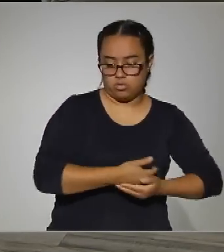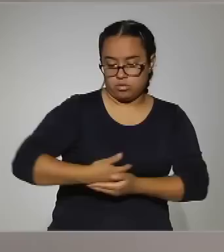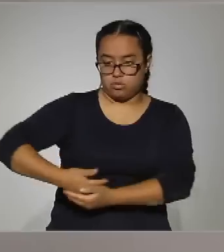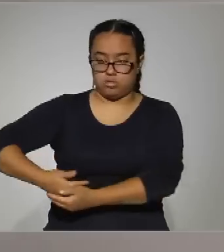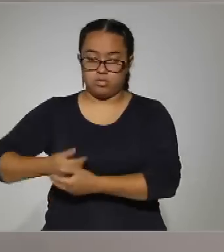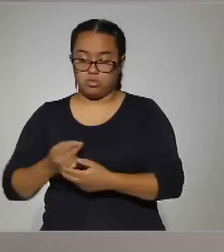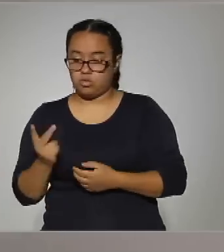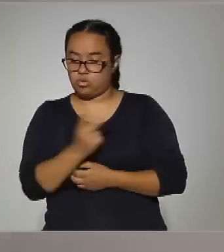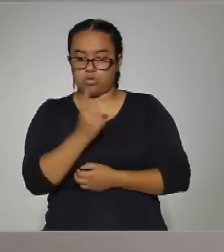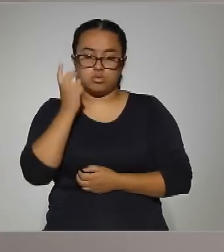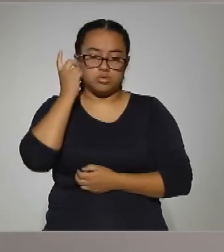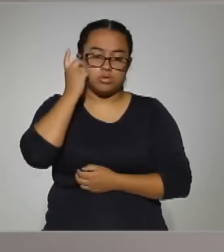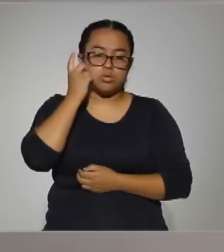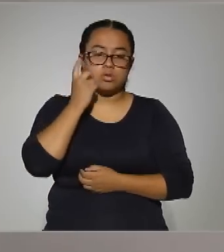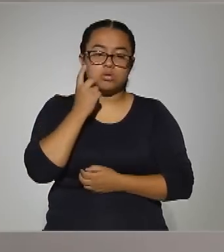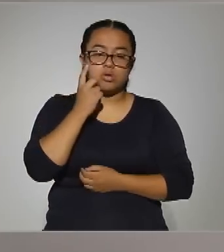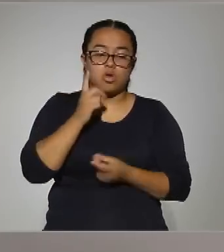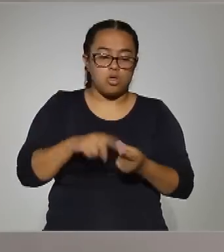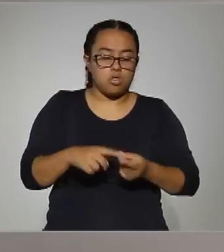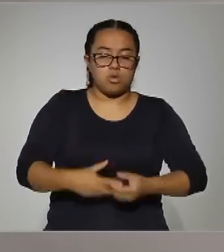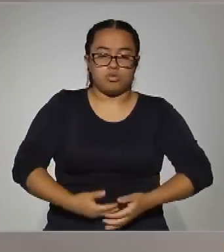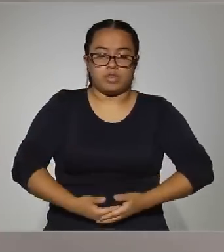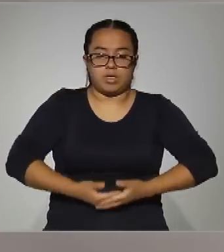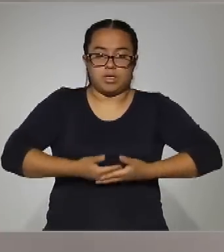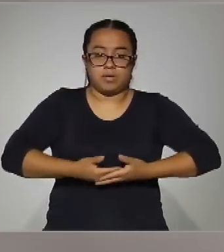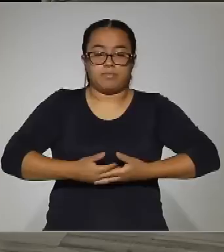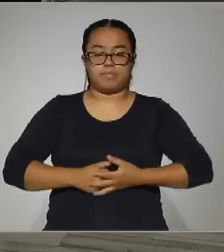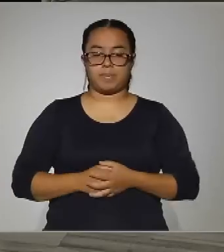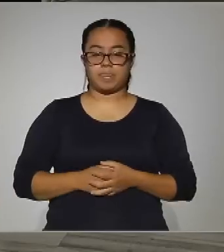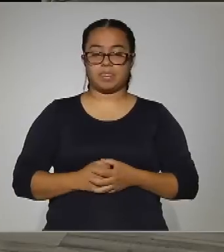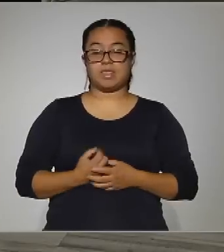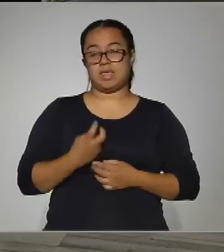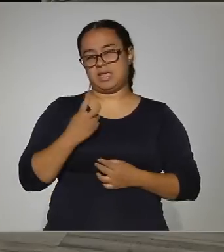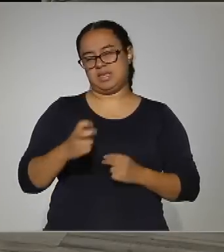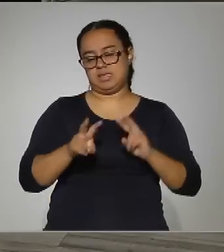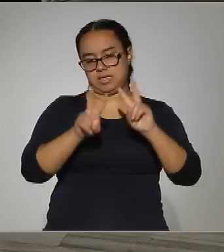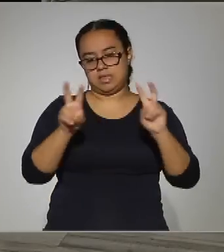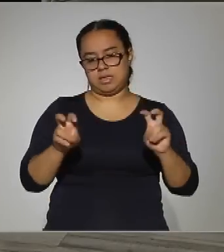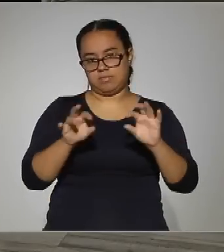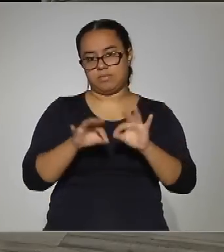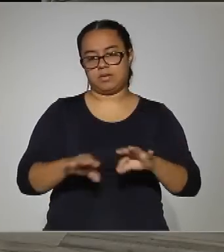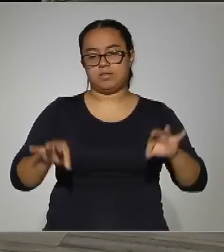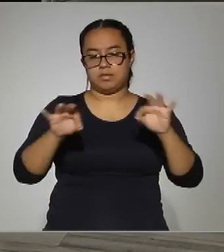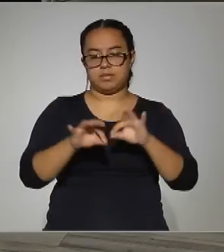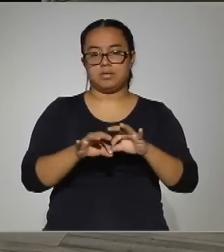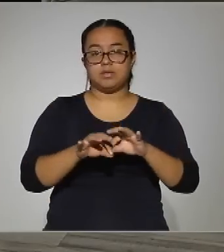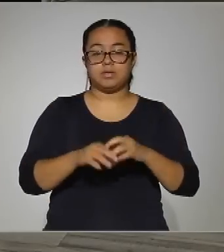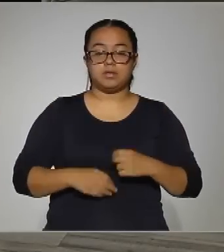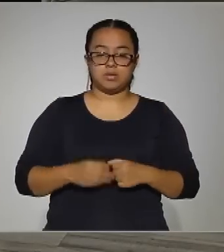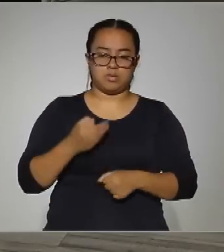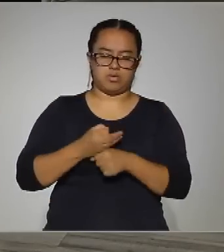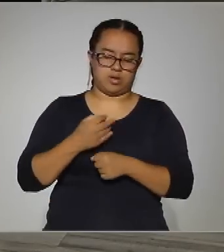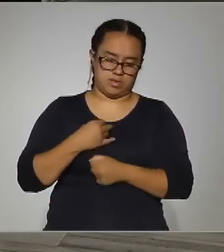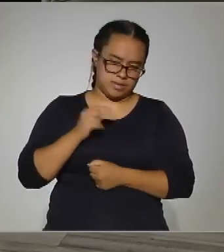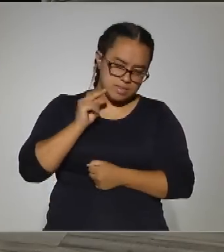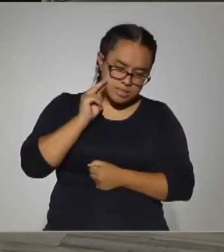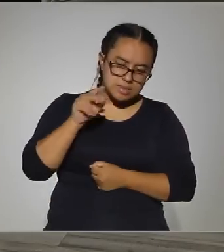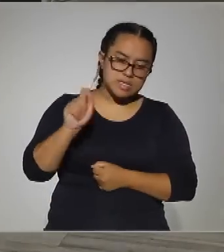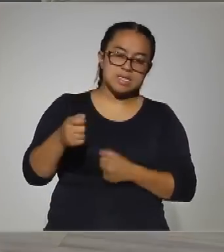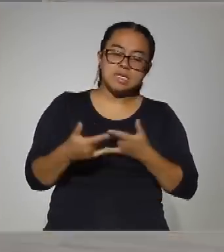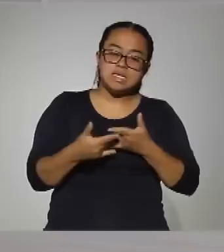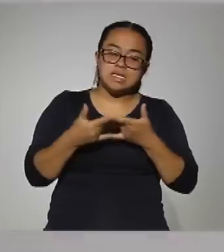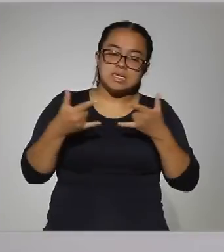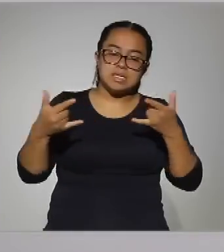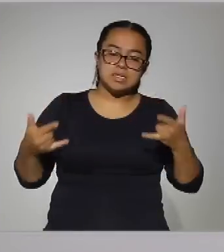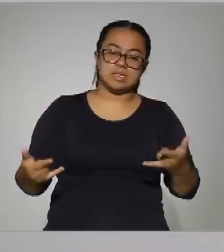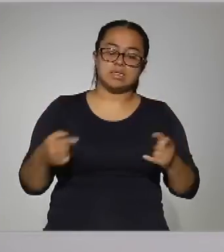2 están dormidos. ¿Dónde quería que la cargara? Pero me parece que ahí hay un tema importante porque lo que escucho es que hay una historia en